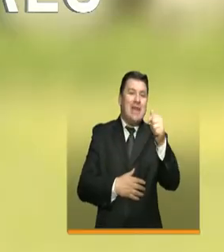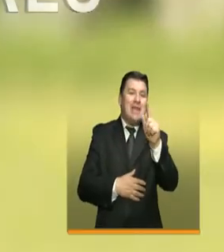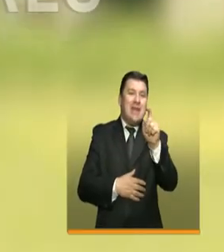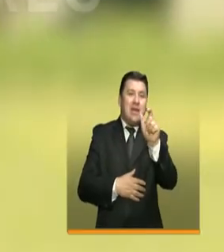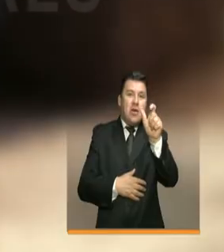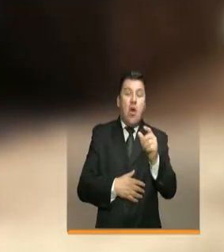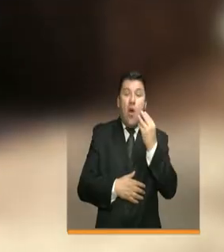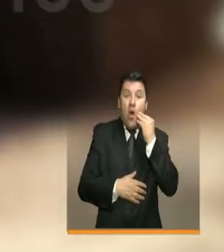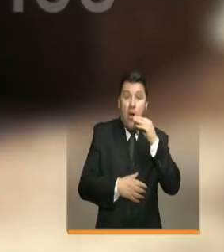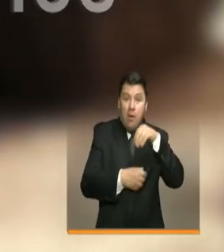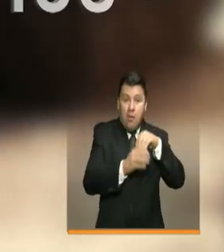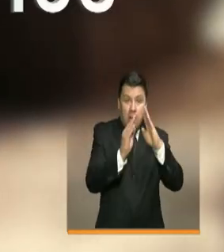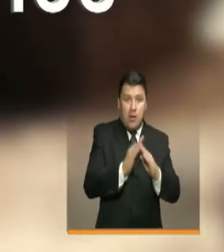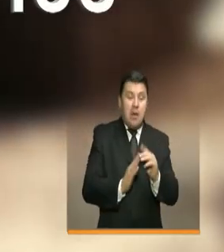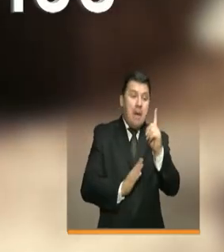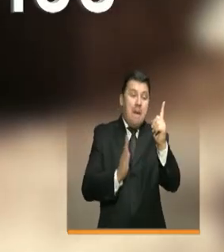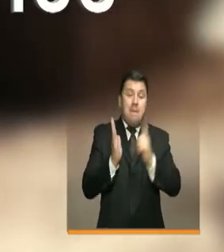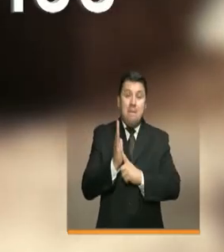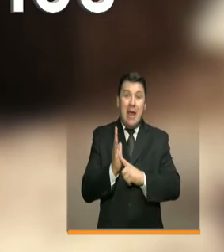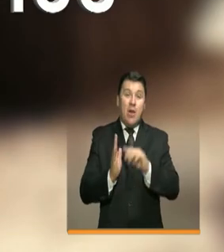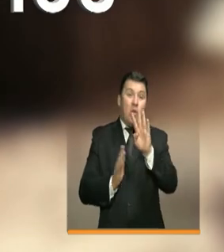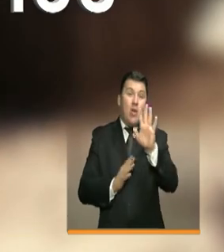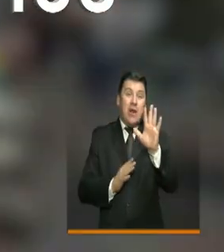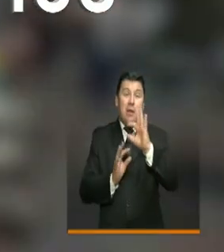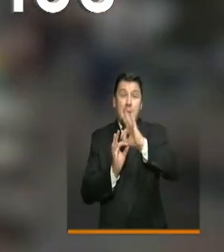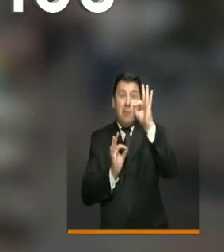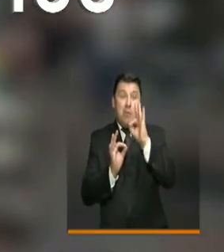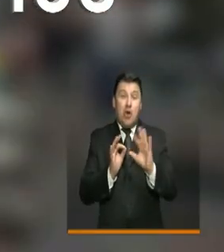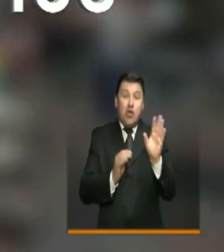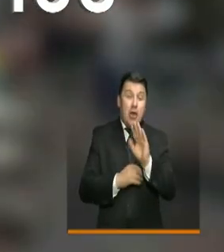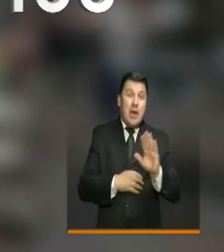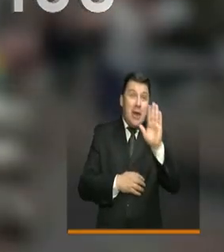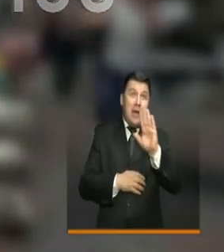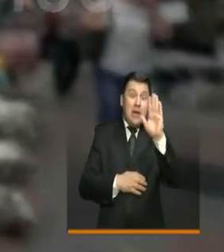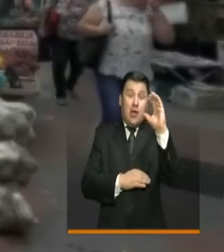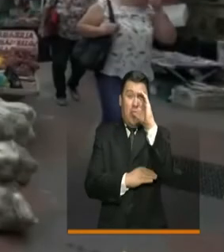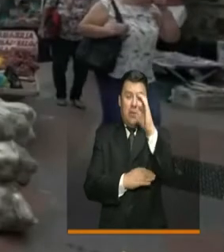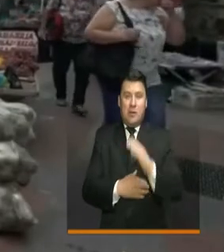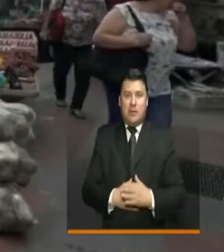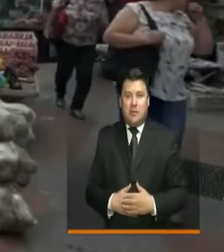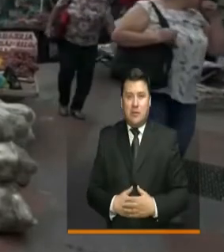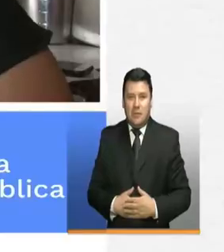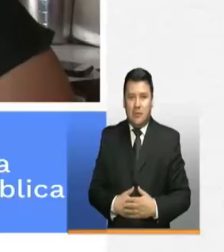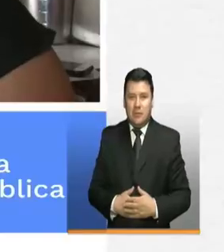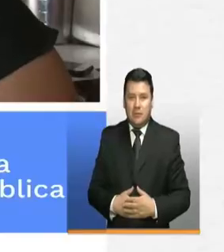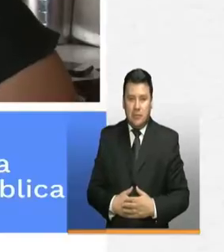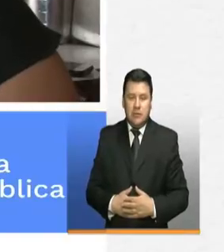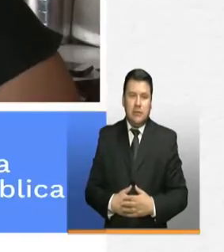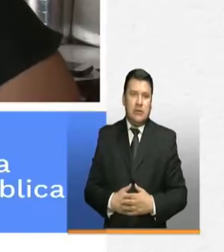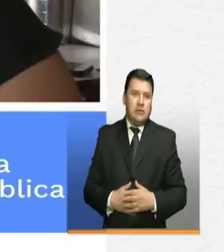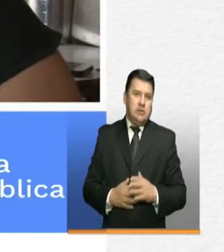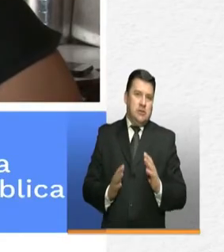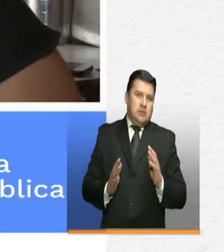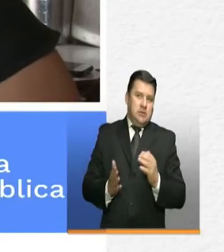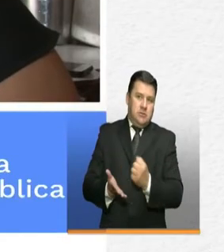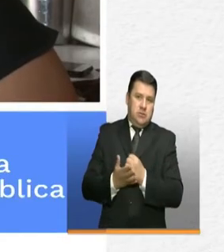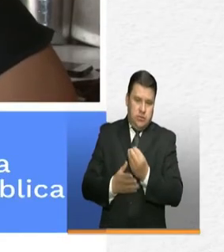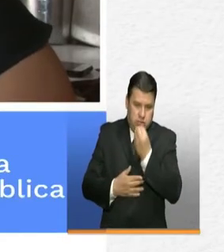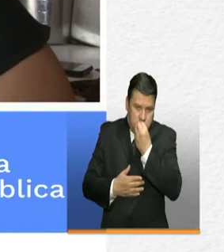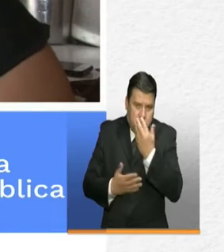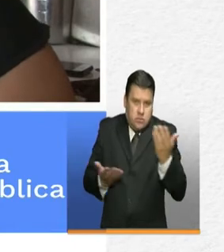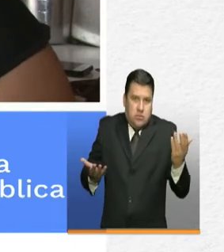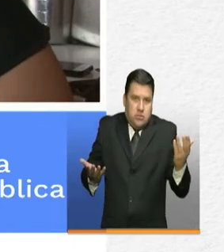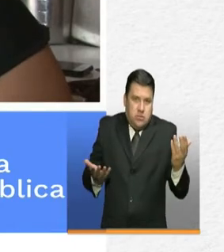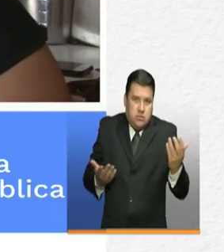154.416 hogares en 1.045 municipios de todos los departamentos del país. nos va a servir para ayudar de comida porque